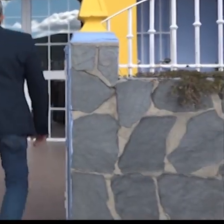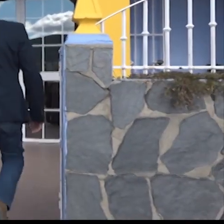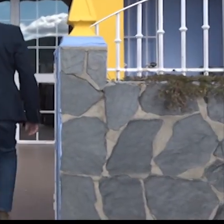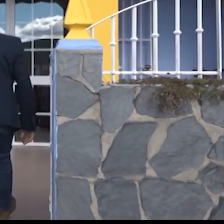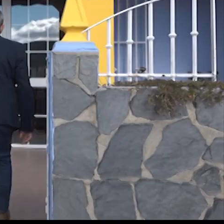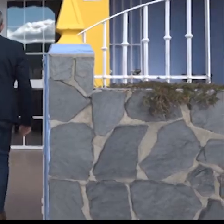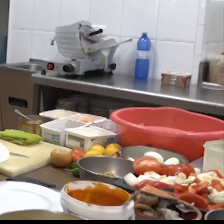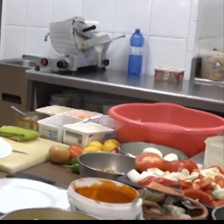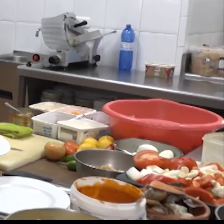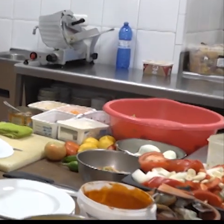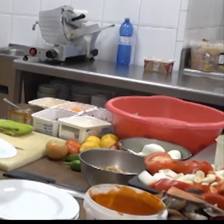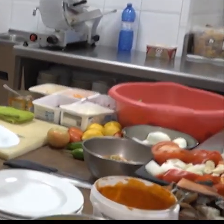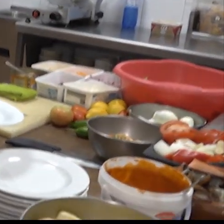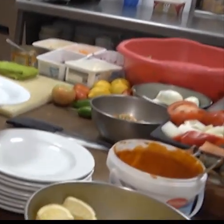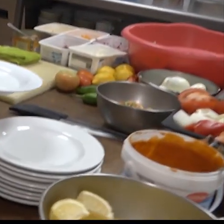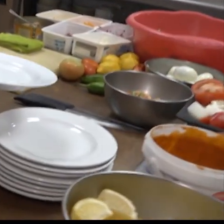allá.